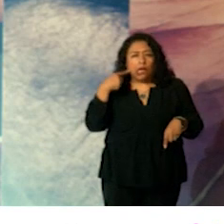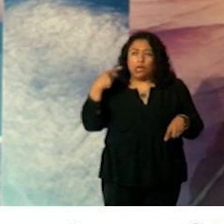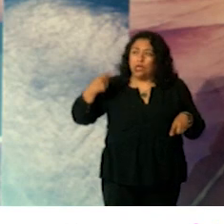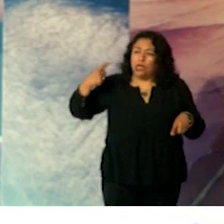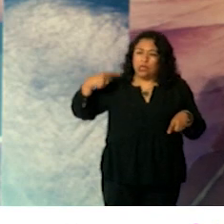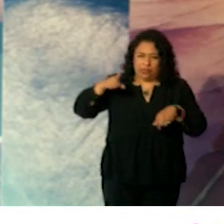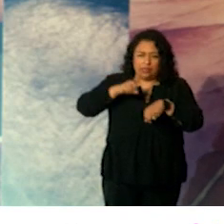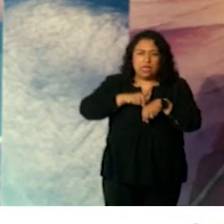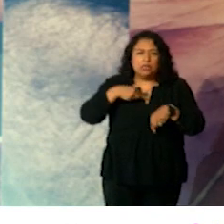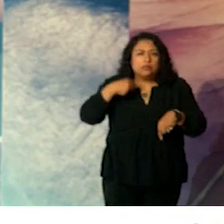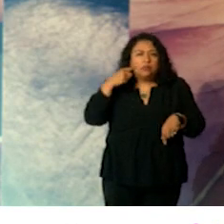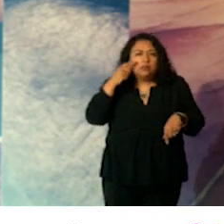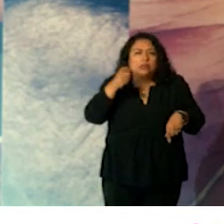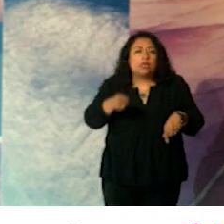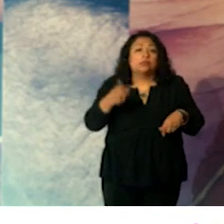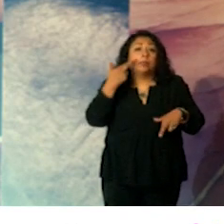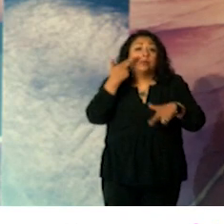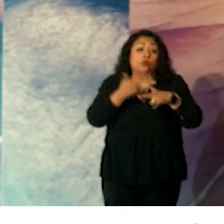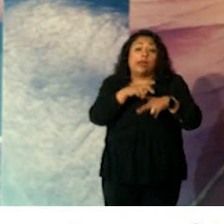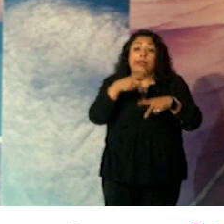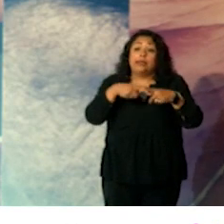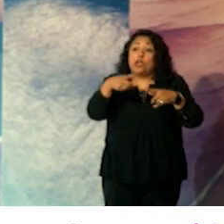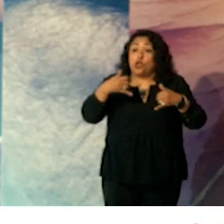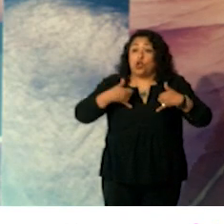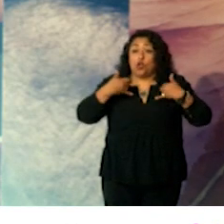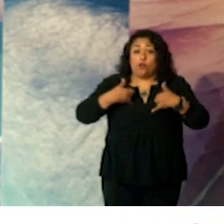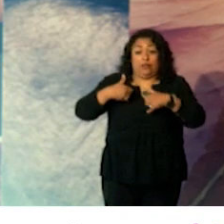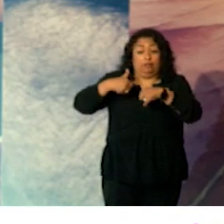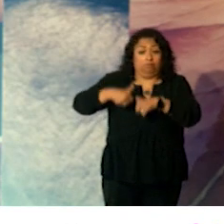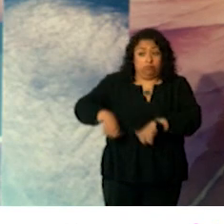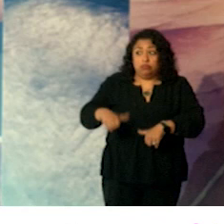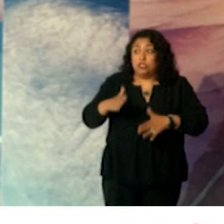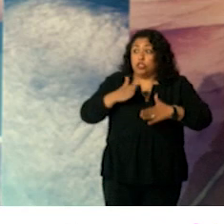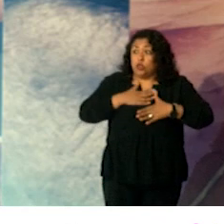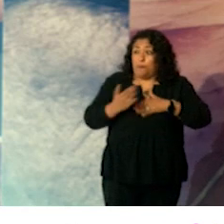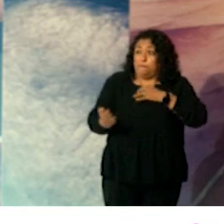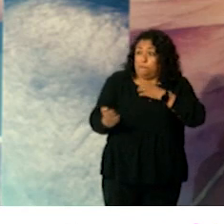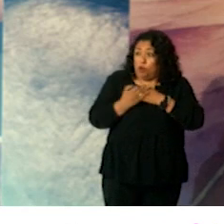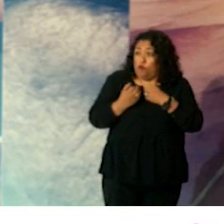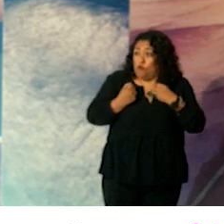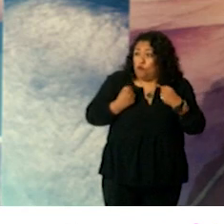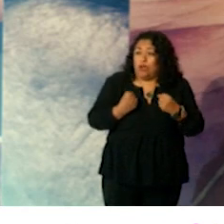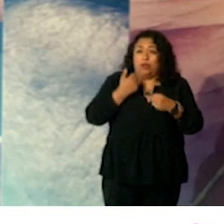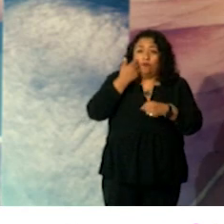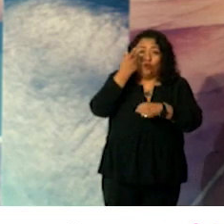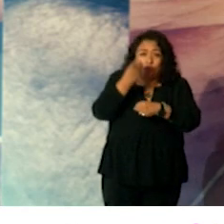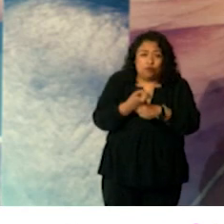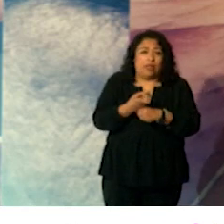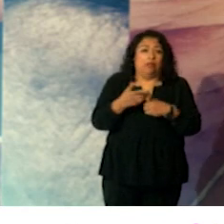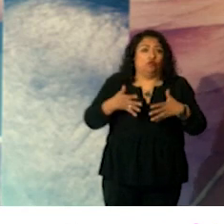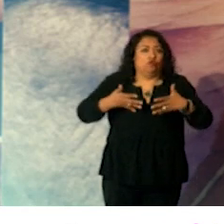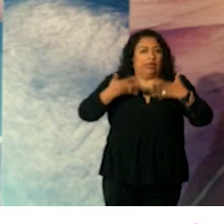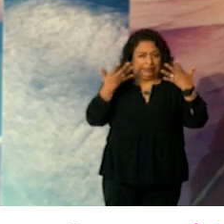estos días es el papel de las juventudes, el reposicionamiento de nuestra fortaleza, de nuestras voluntades, de nuestro